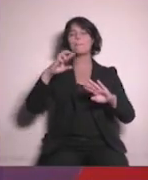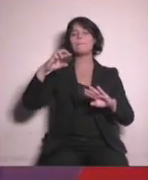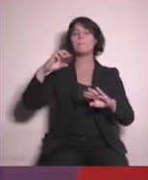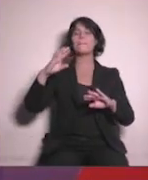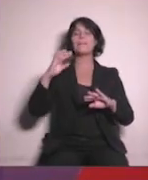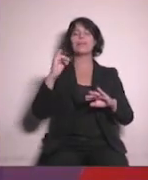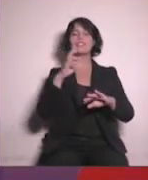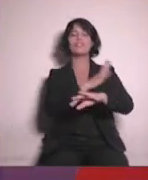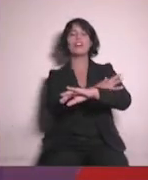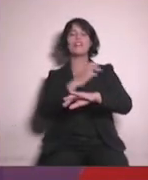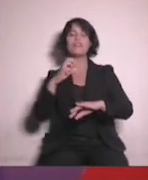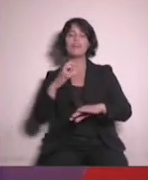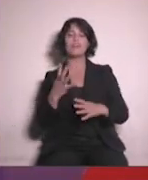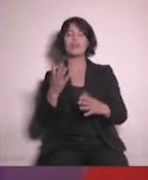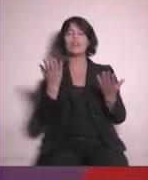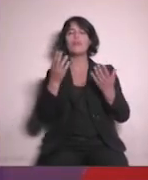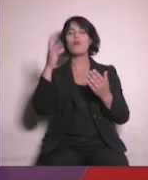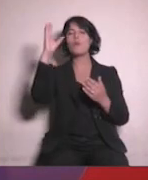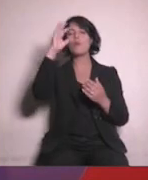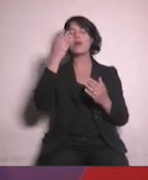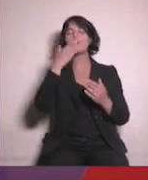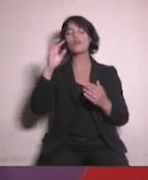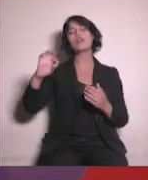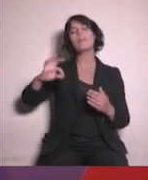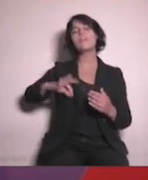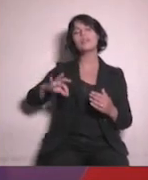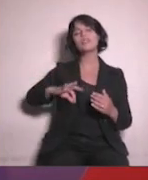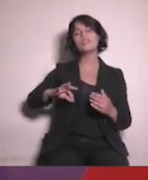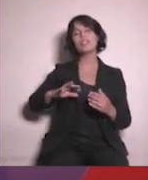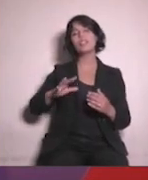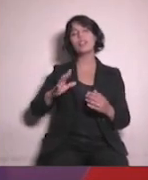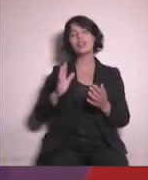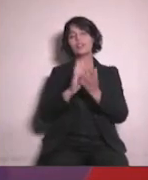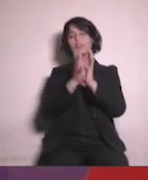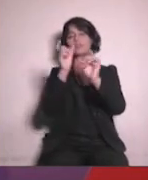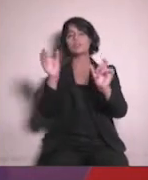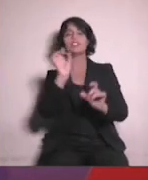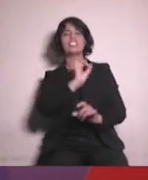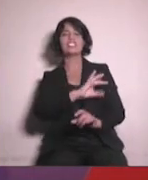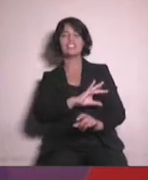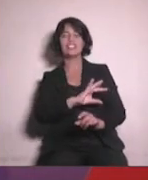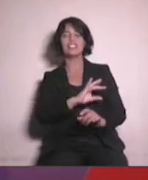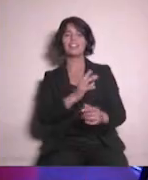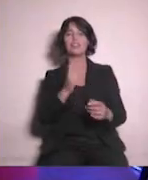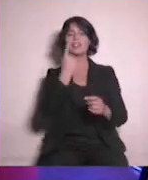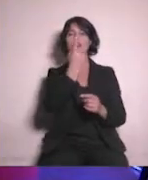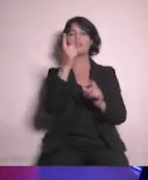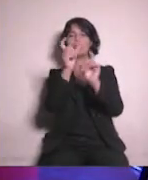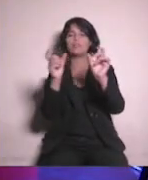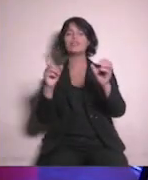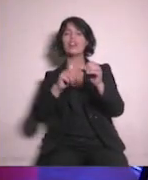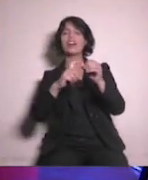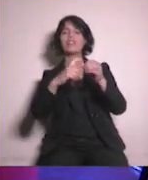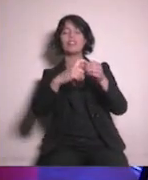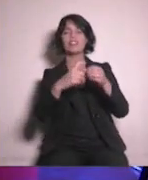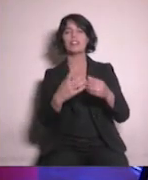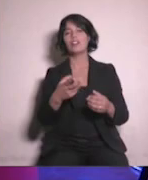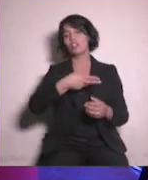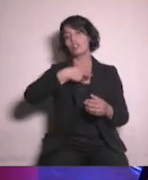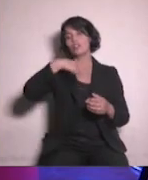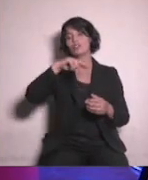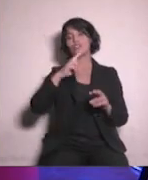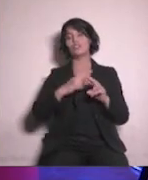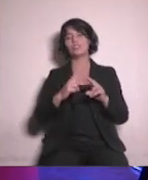en cómo buscar las mejores pensiones para Chile y para cada uno de nuestros clientes. Eso es lo que